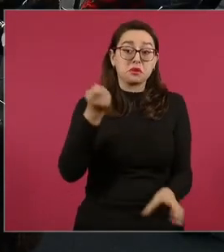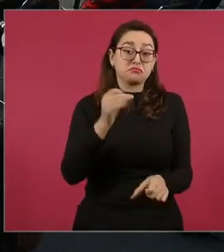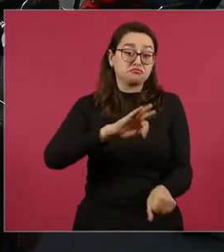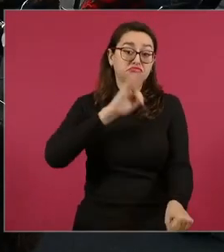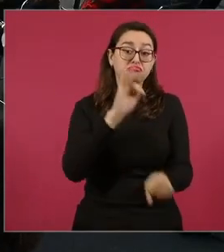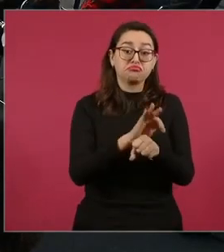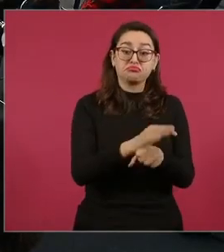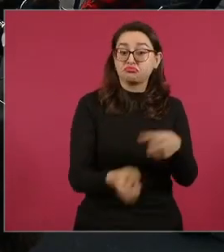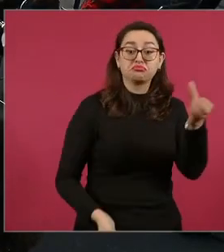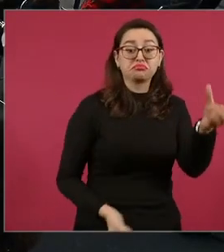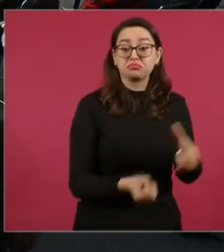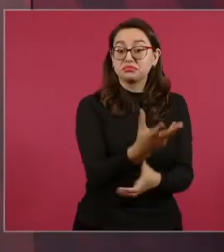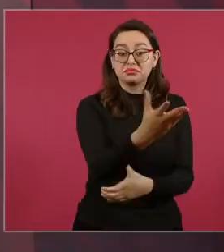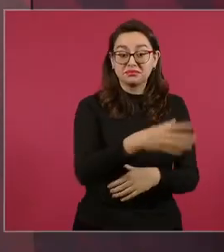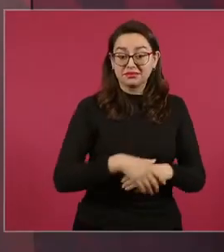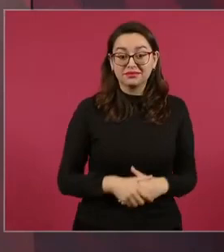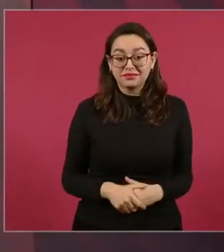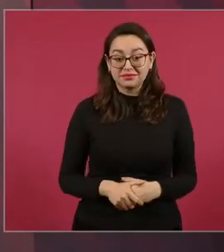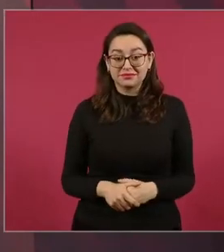dejaron en libertad